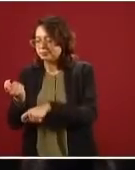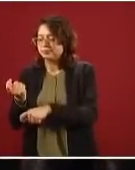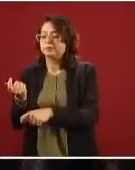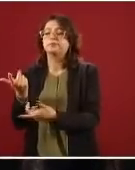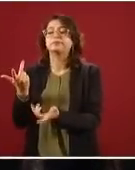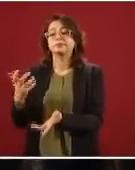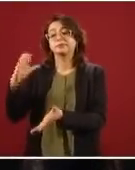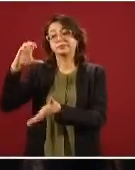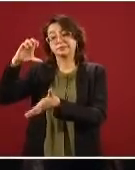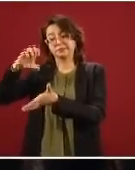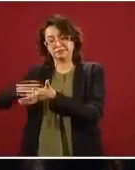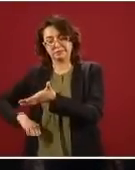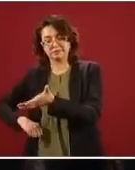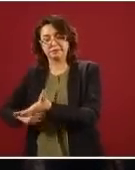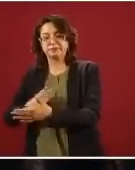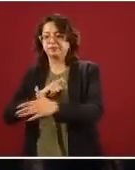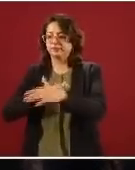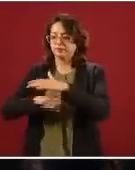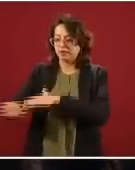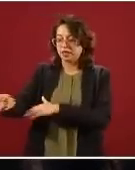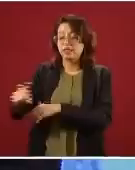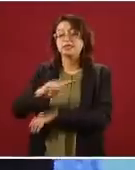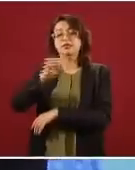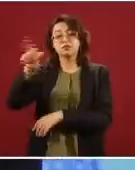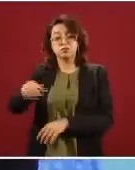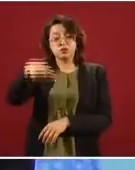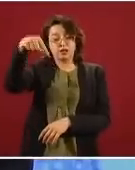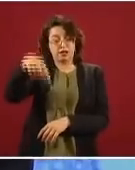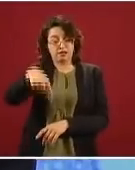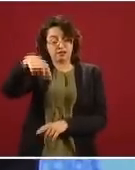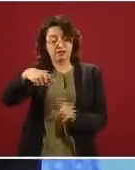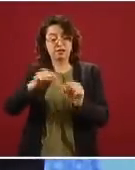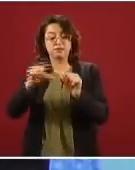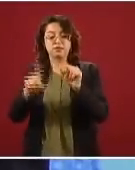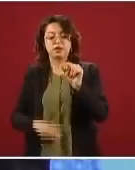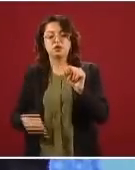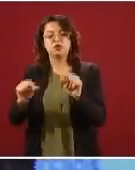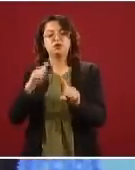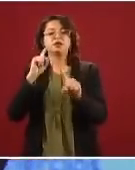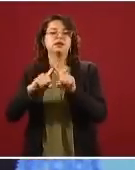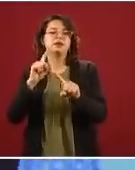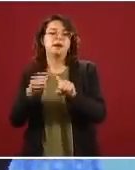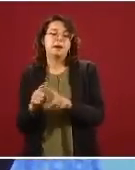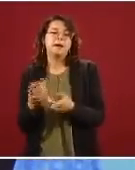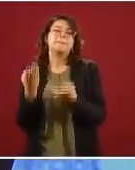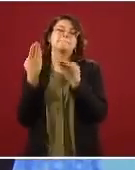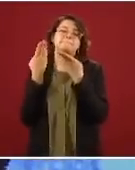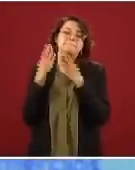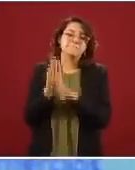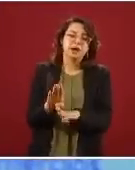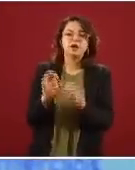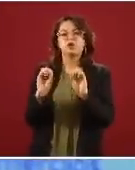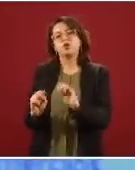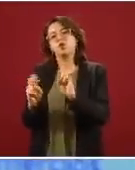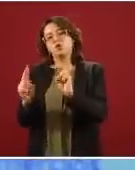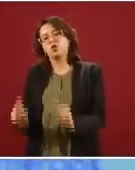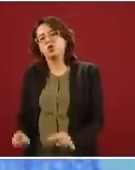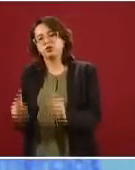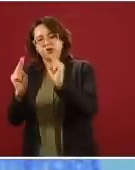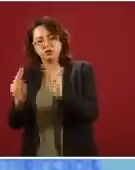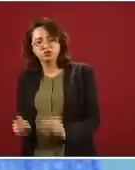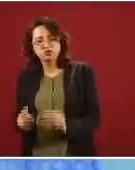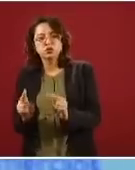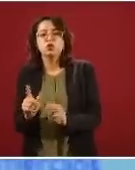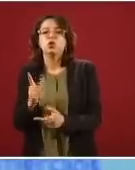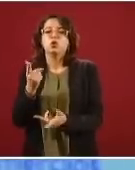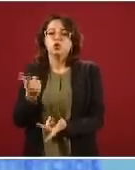Y luego viene el agente pagador, que ya está aquí en México, y son la institución financiera o el comercio donde físicamente